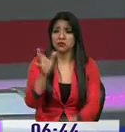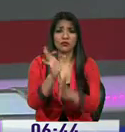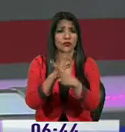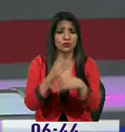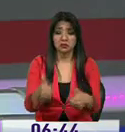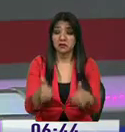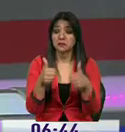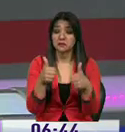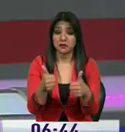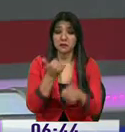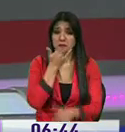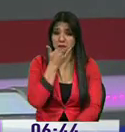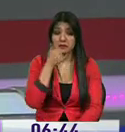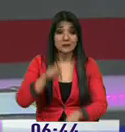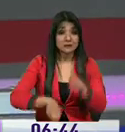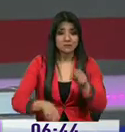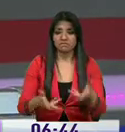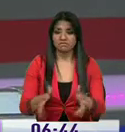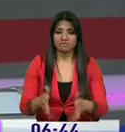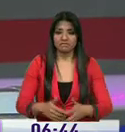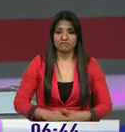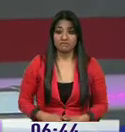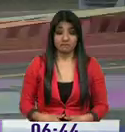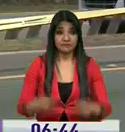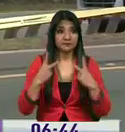funcionarían correctamente. Veamos.